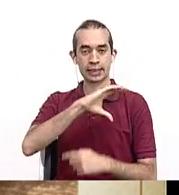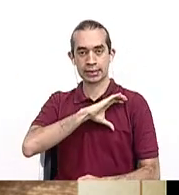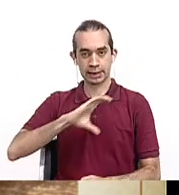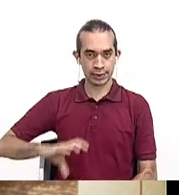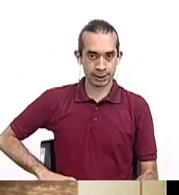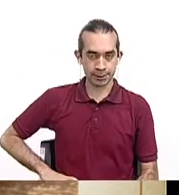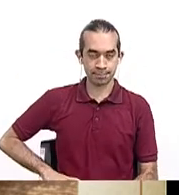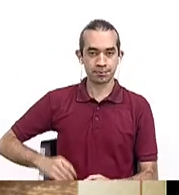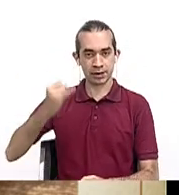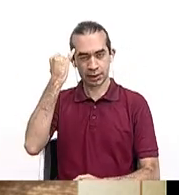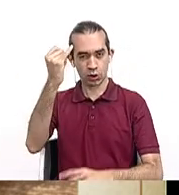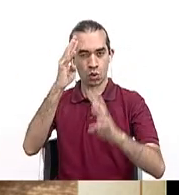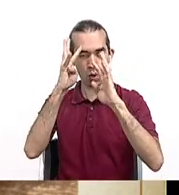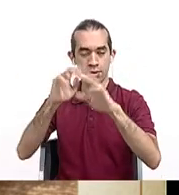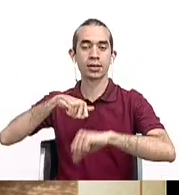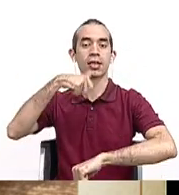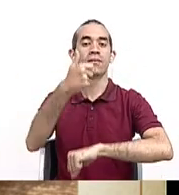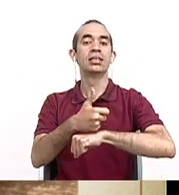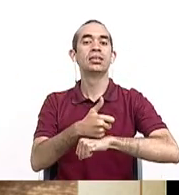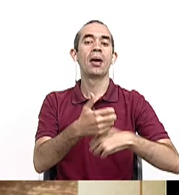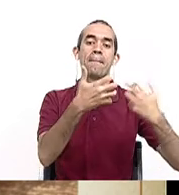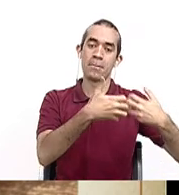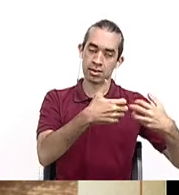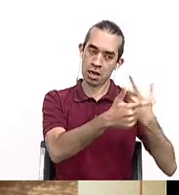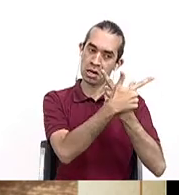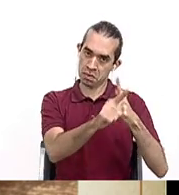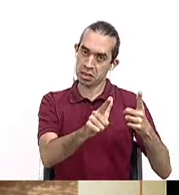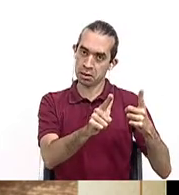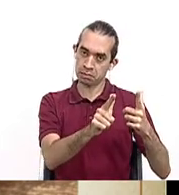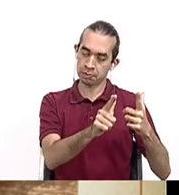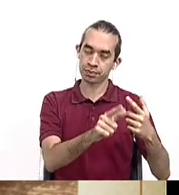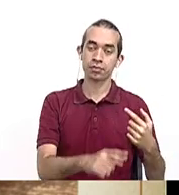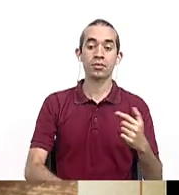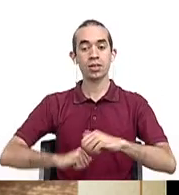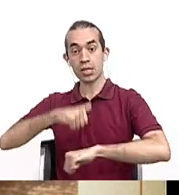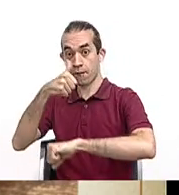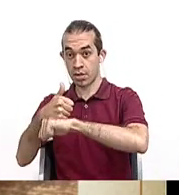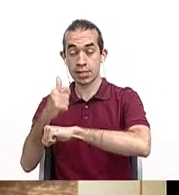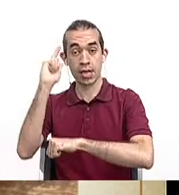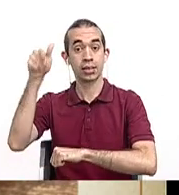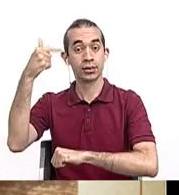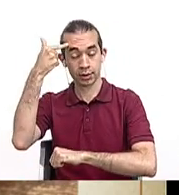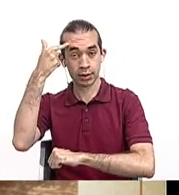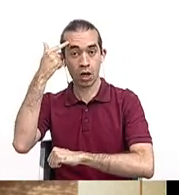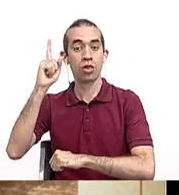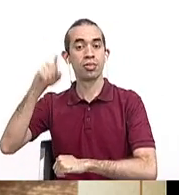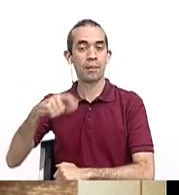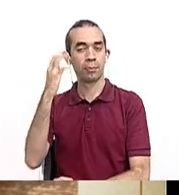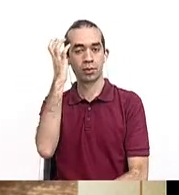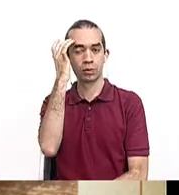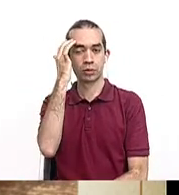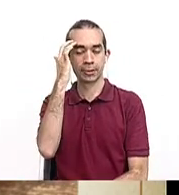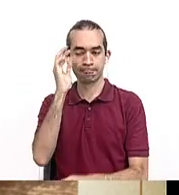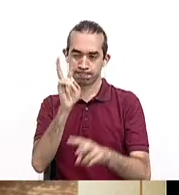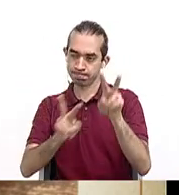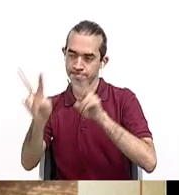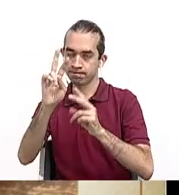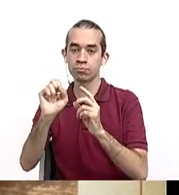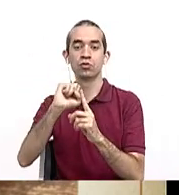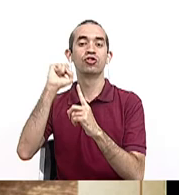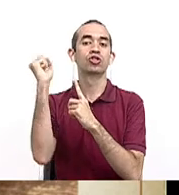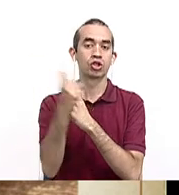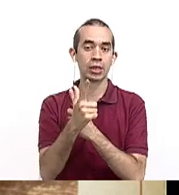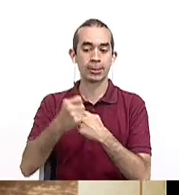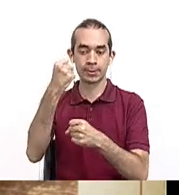establece una libertad de empresa pero también establece que el estado debe preocuparse por la condición social y